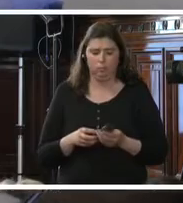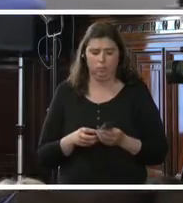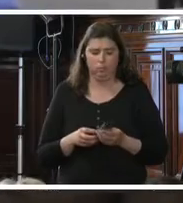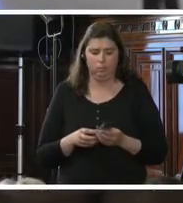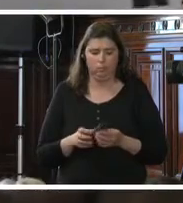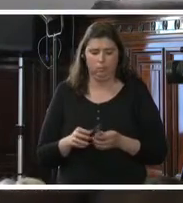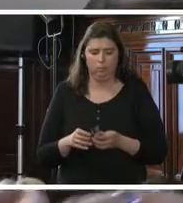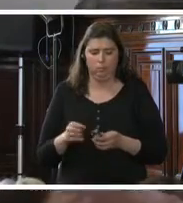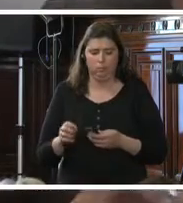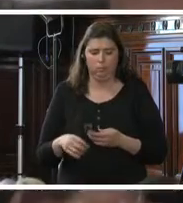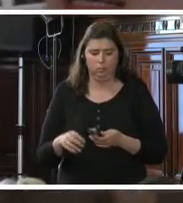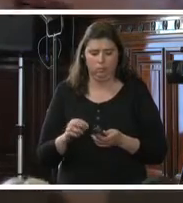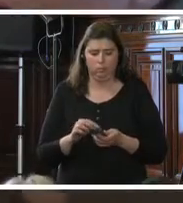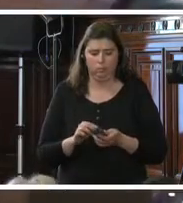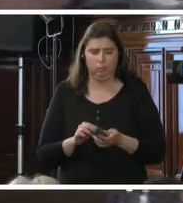primero.